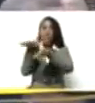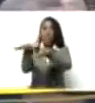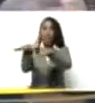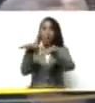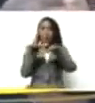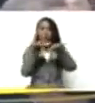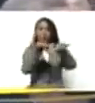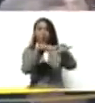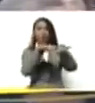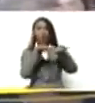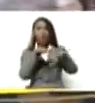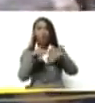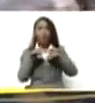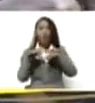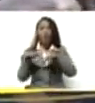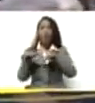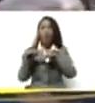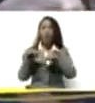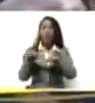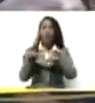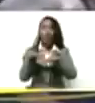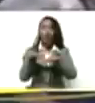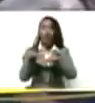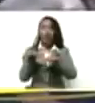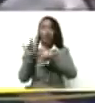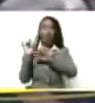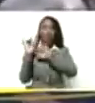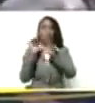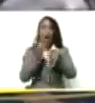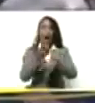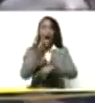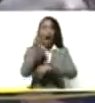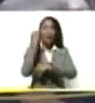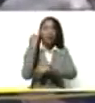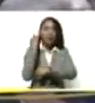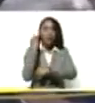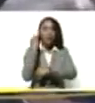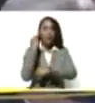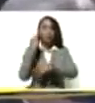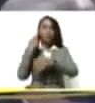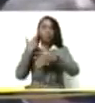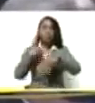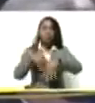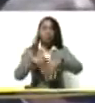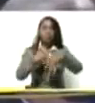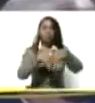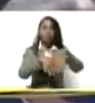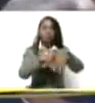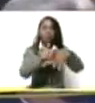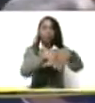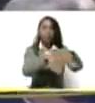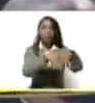en cuanto a las transacciones económicas en la moneda nacional el bolívar